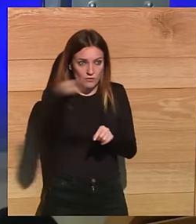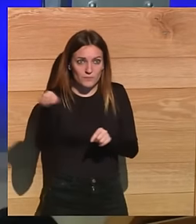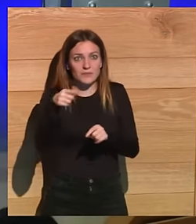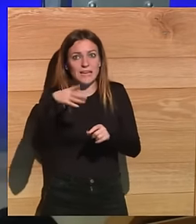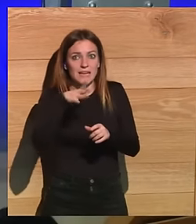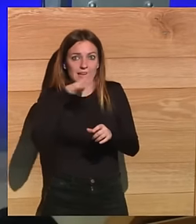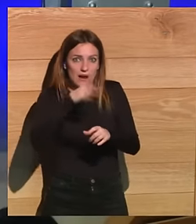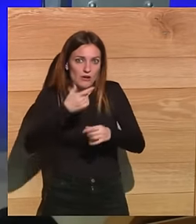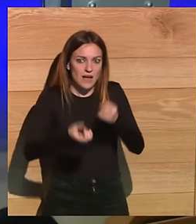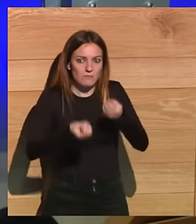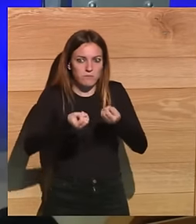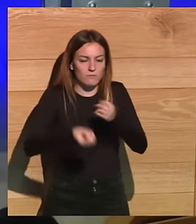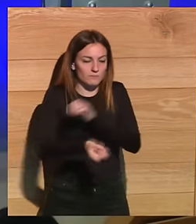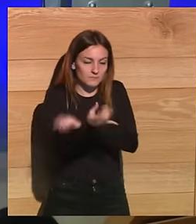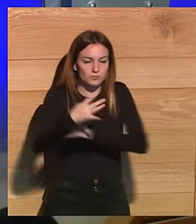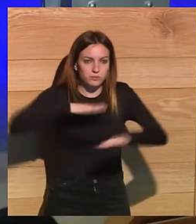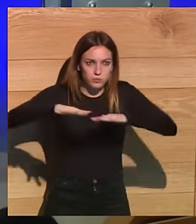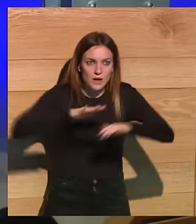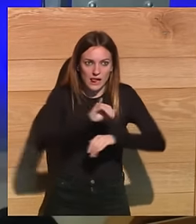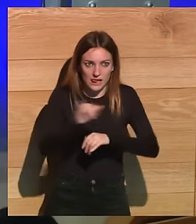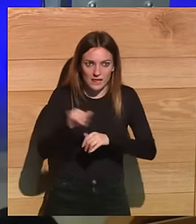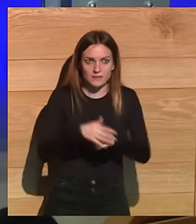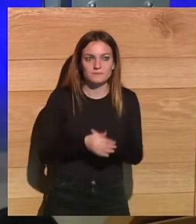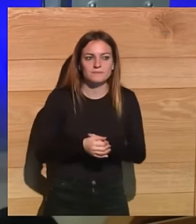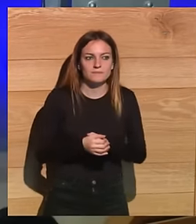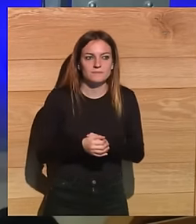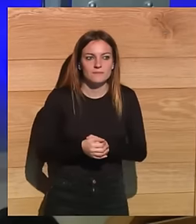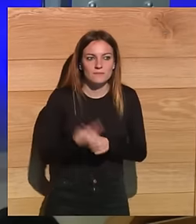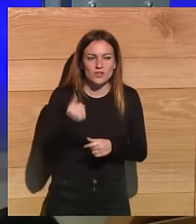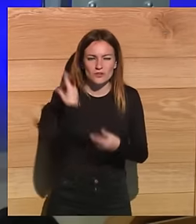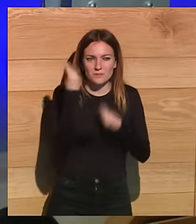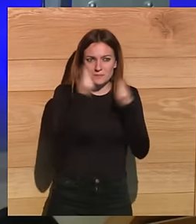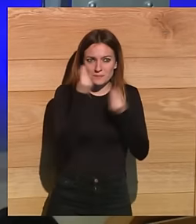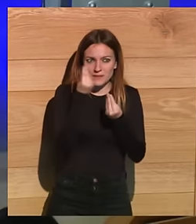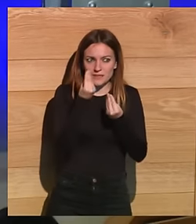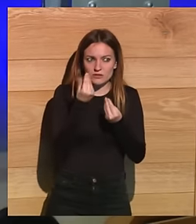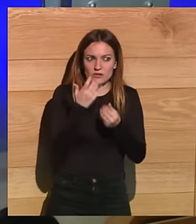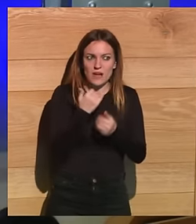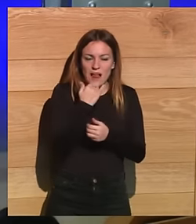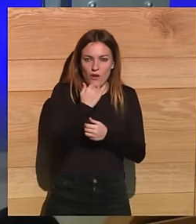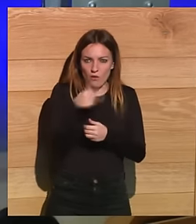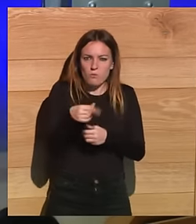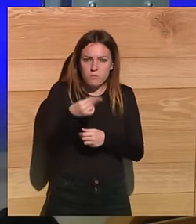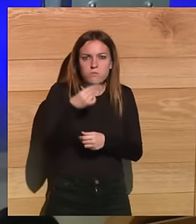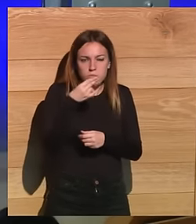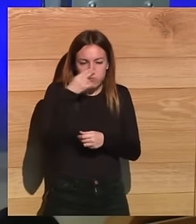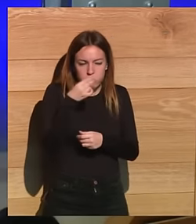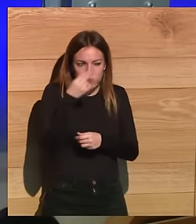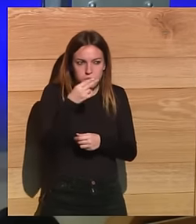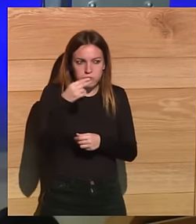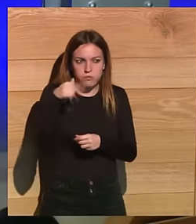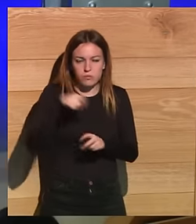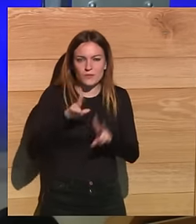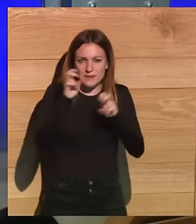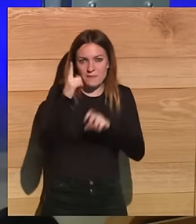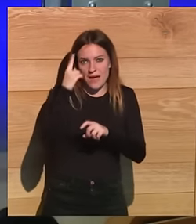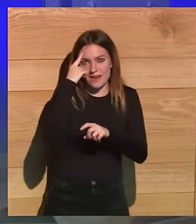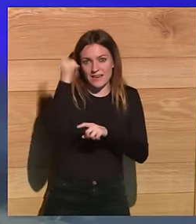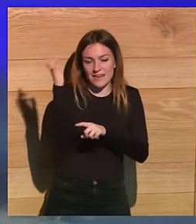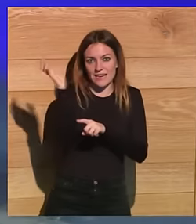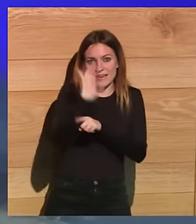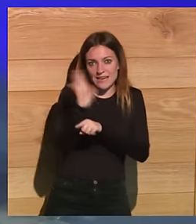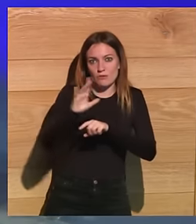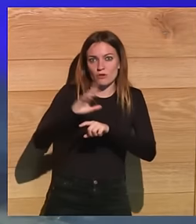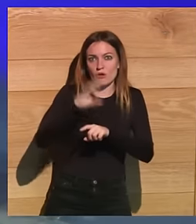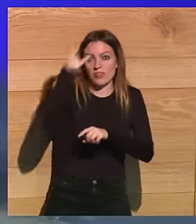Skywalker. Esto es lo que está pasando ahora mismo en vuestro cerebro, y yo creo que esto es lo que es excitante de la neurociencia. No hablamos de